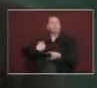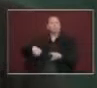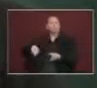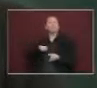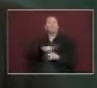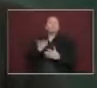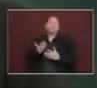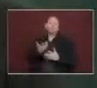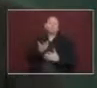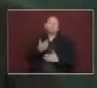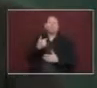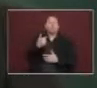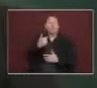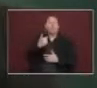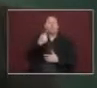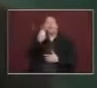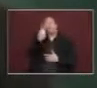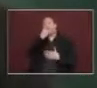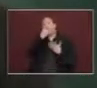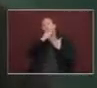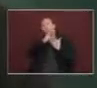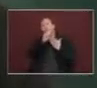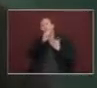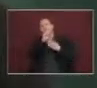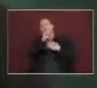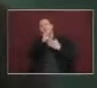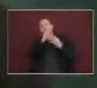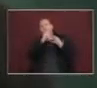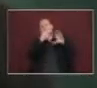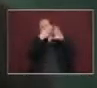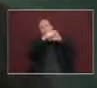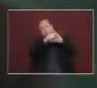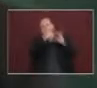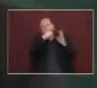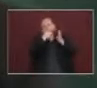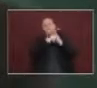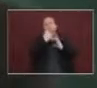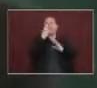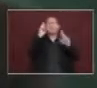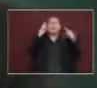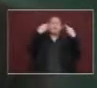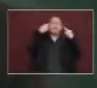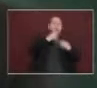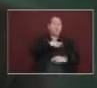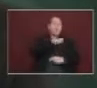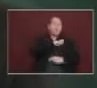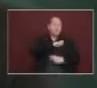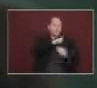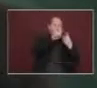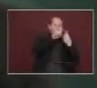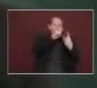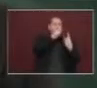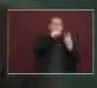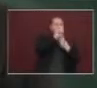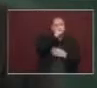dos cartas una al rey de españa otra al papá francisco